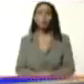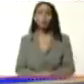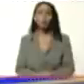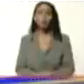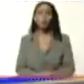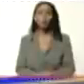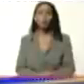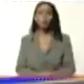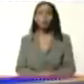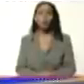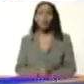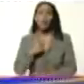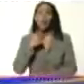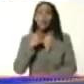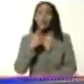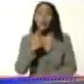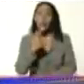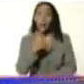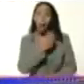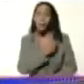dile al presidente Putin